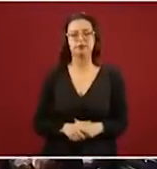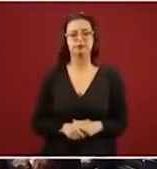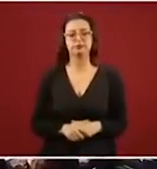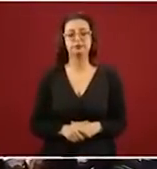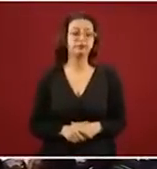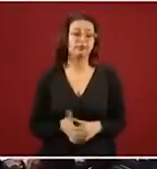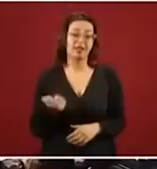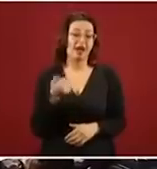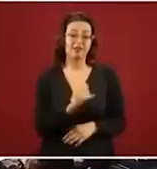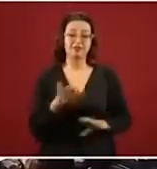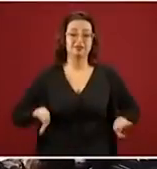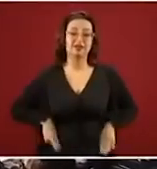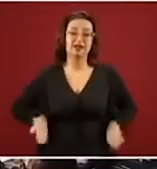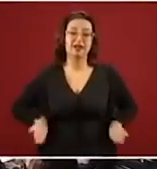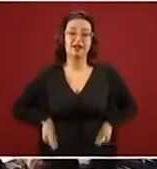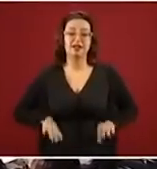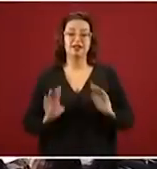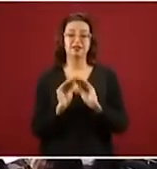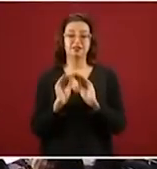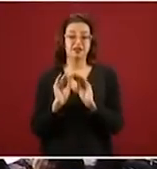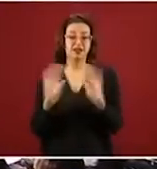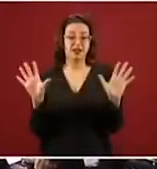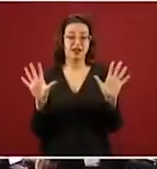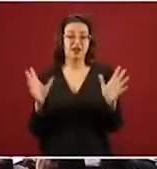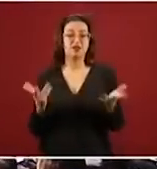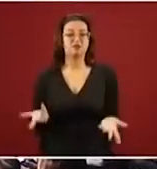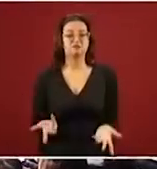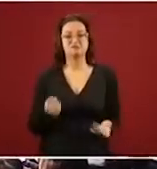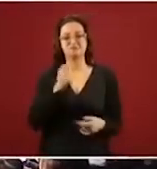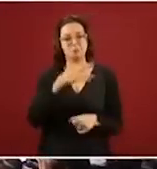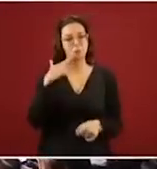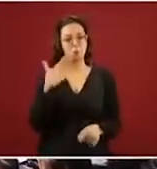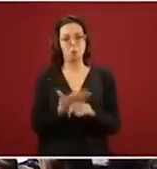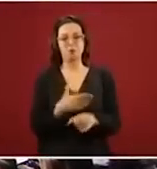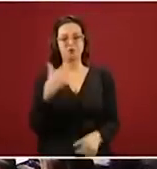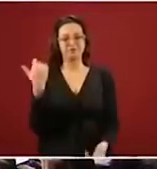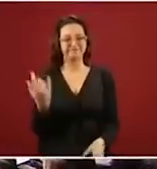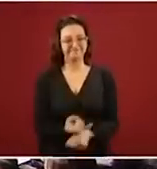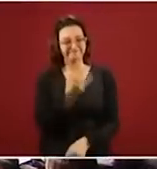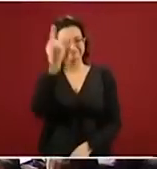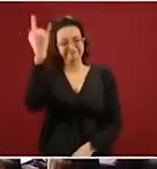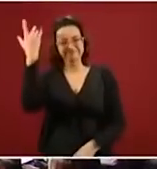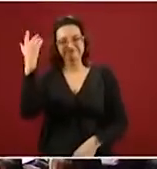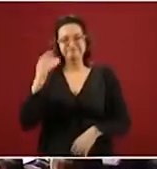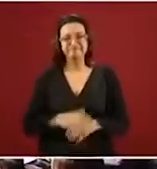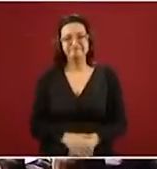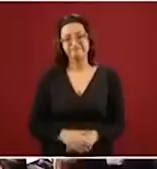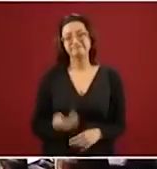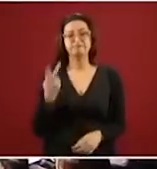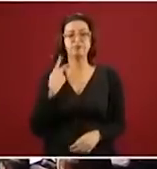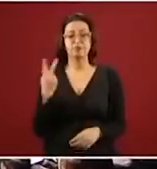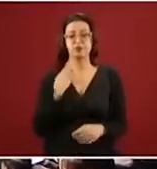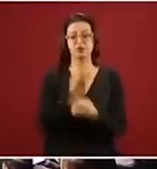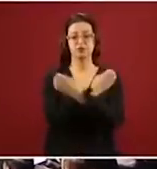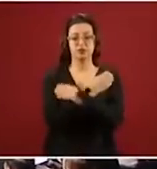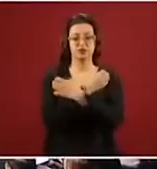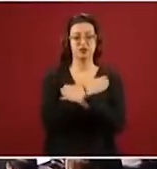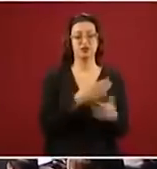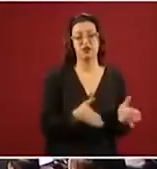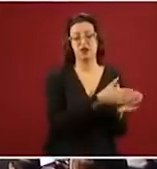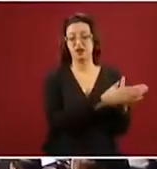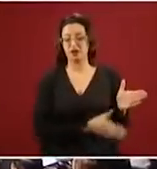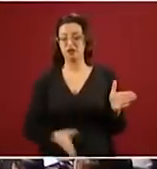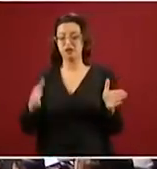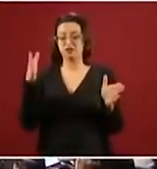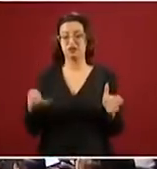claro y al mismo tiempo irresponsable fue la política educativa que se aplicó